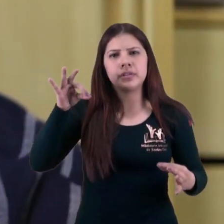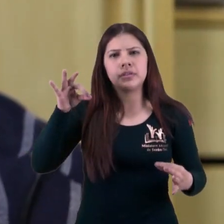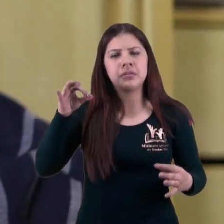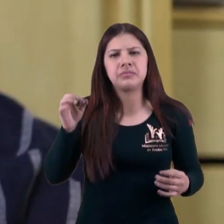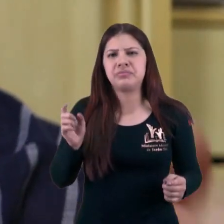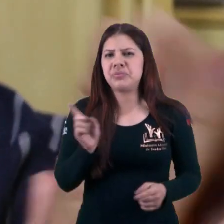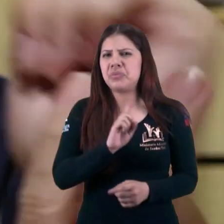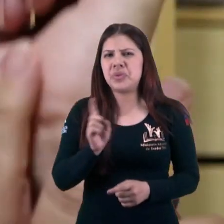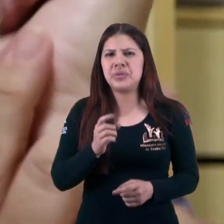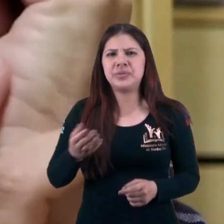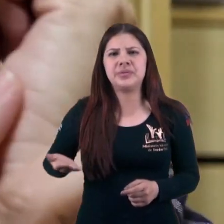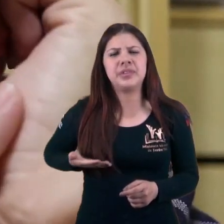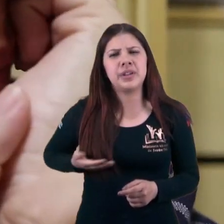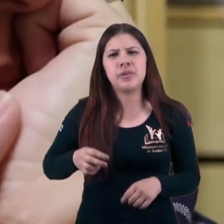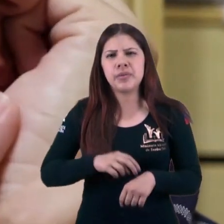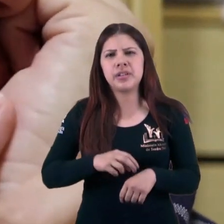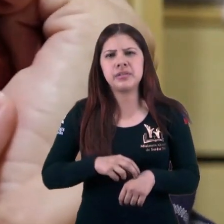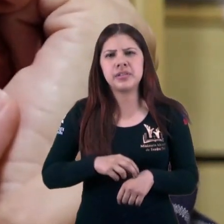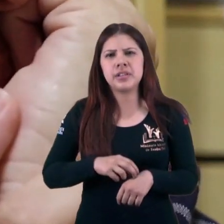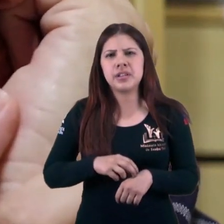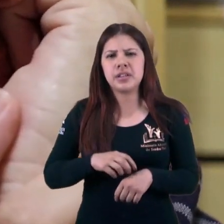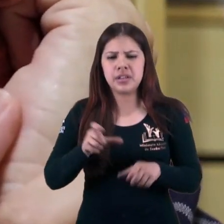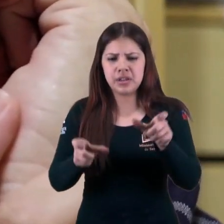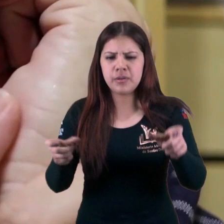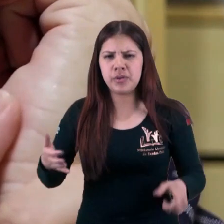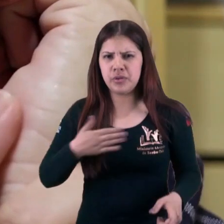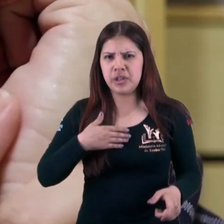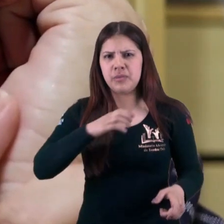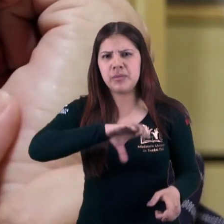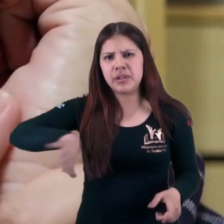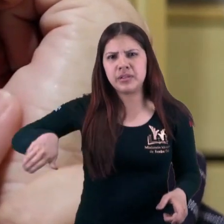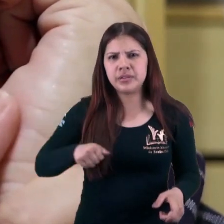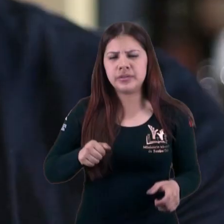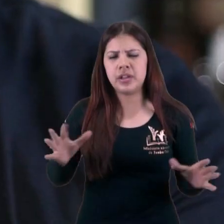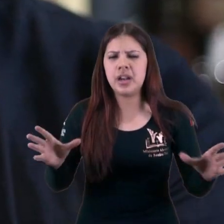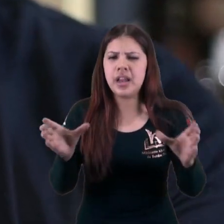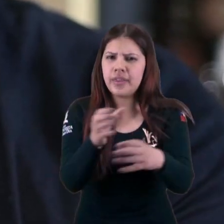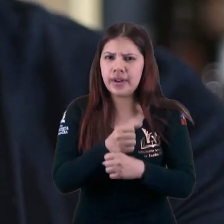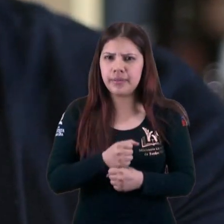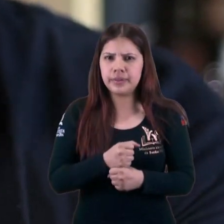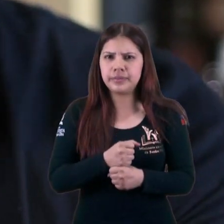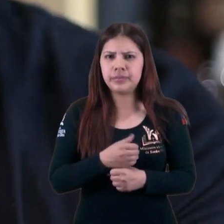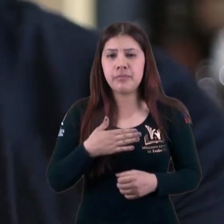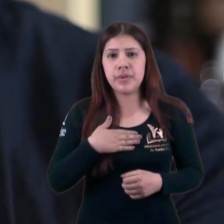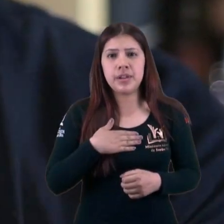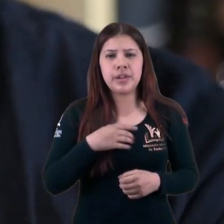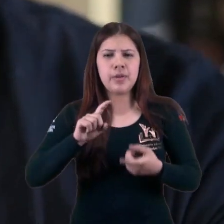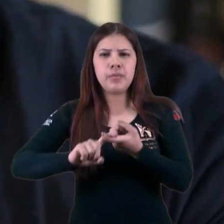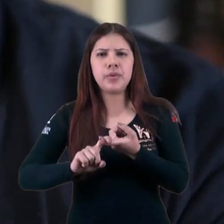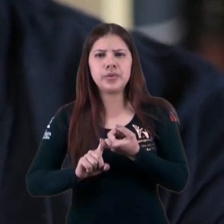No tengo mucha esperanza de que atrapen a los delincuentes. Mi marido arrendaba un pequeño camión frigorífico.